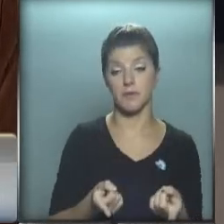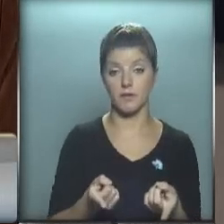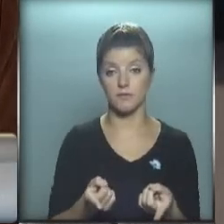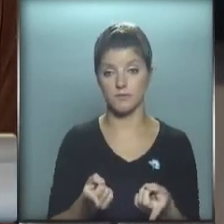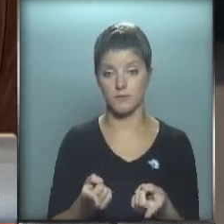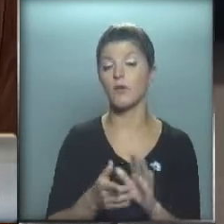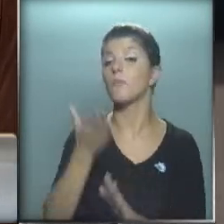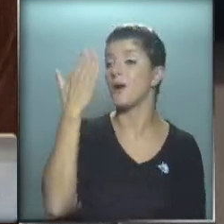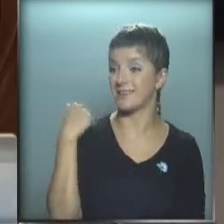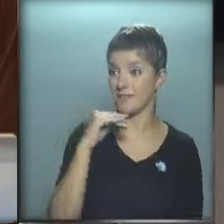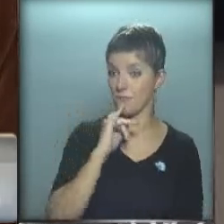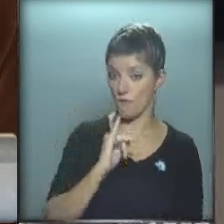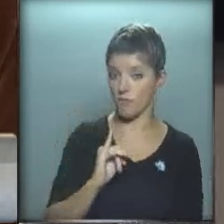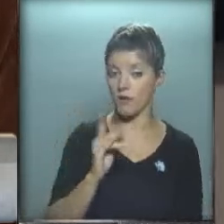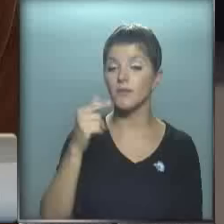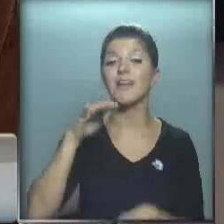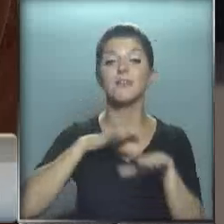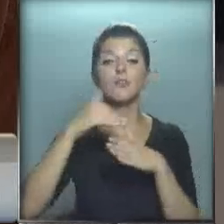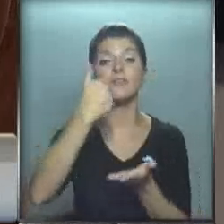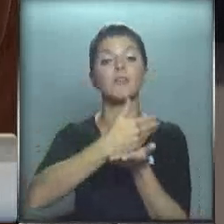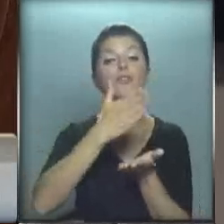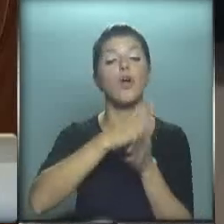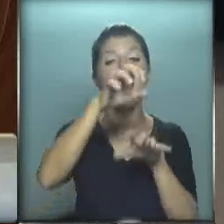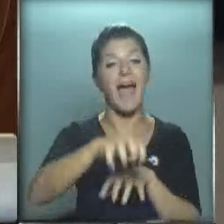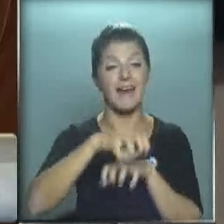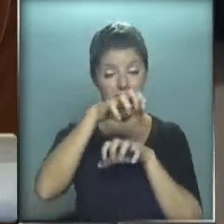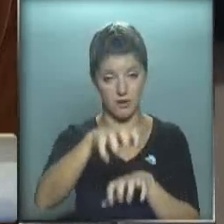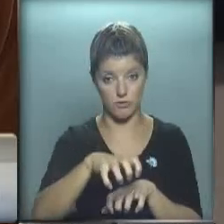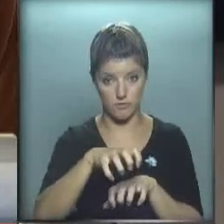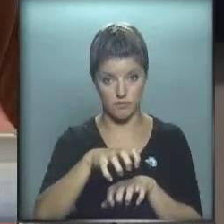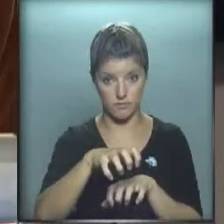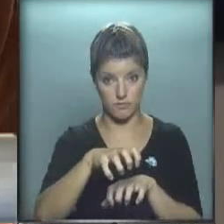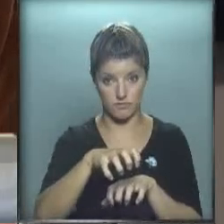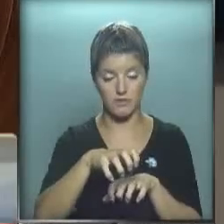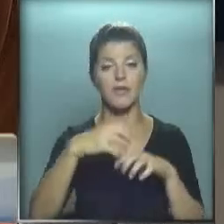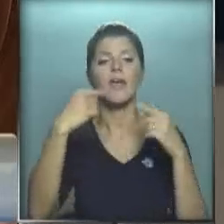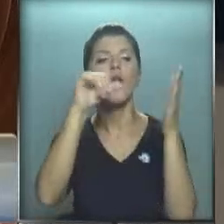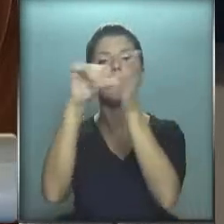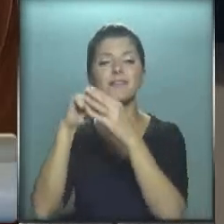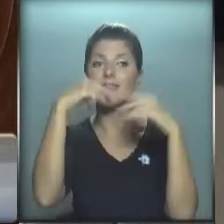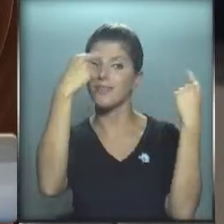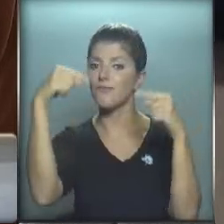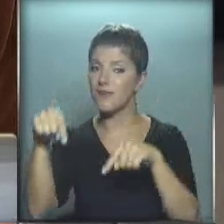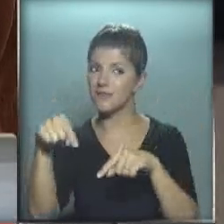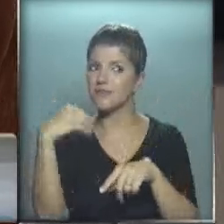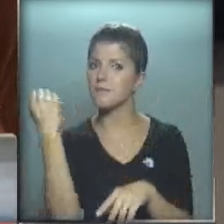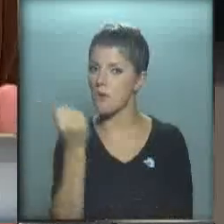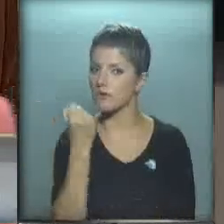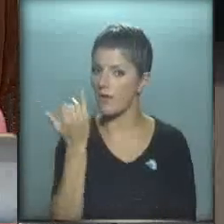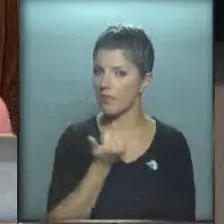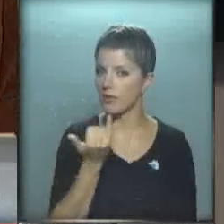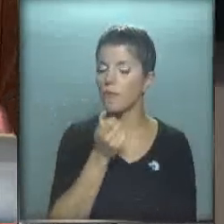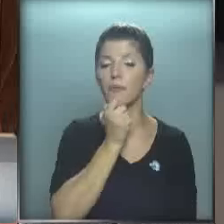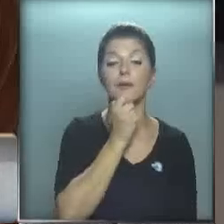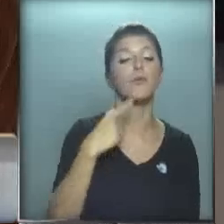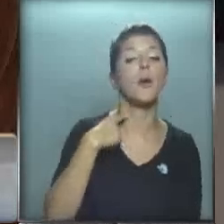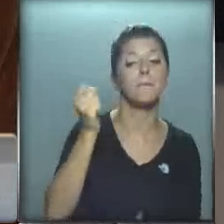acaban de decir la cuestión Por ejemplo del sector Agrario eh donde la diferencia entre los países es muy importante por ejemplo entre